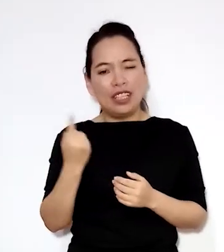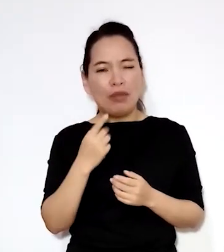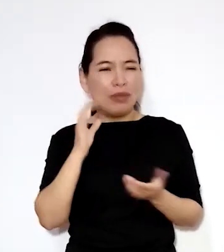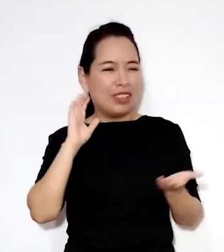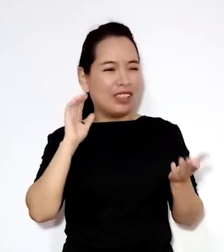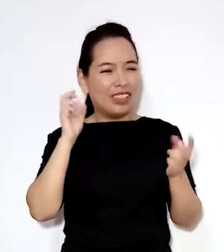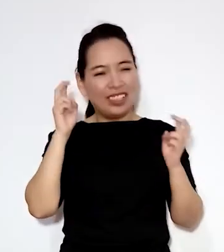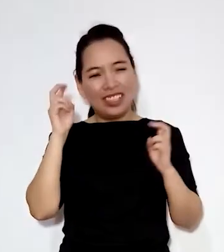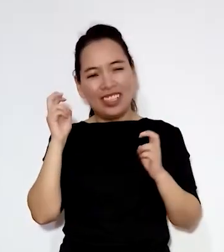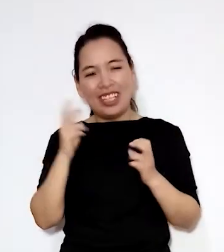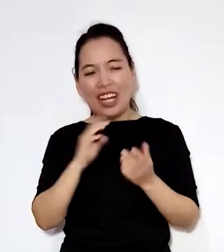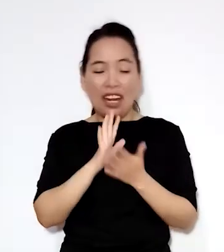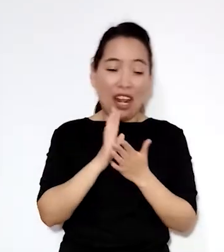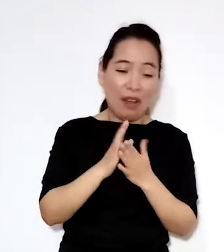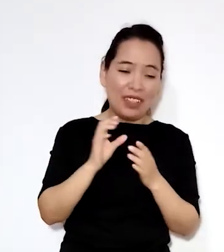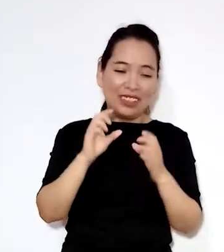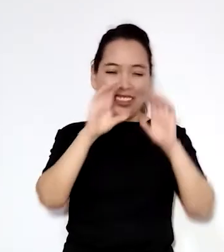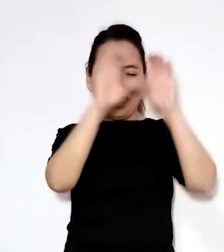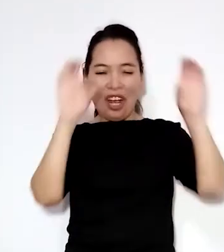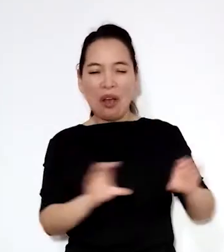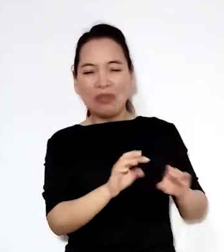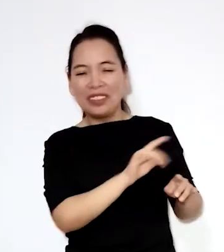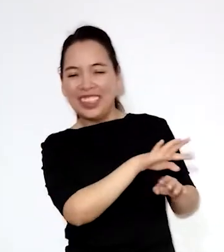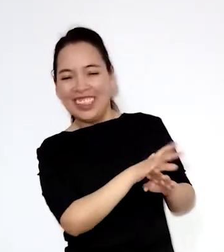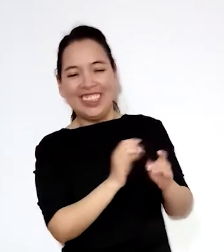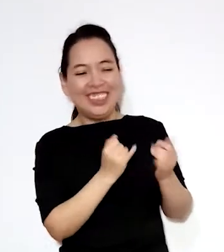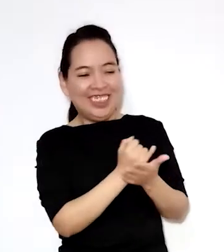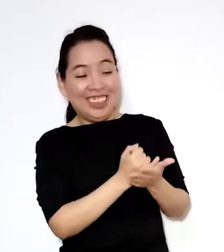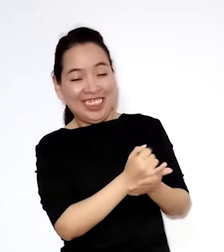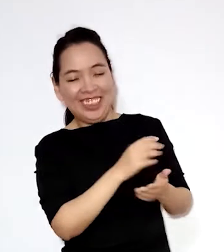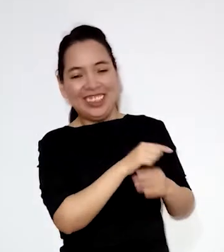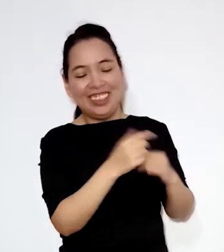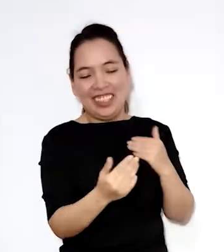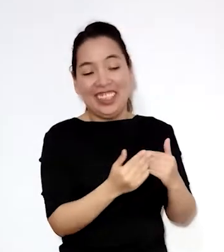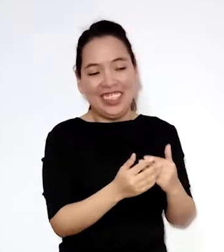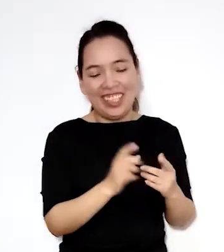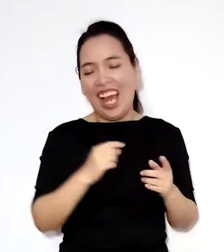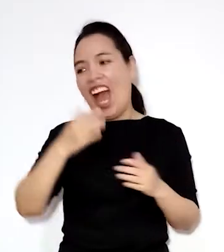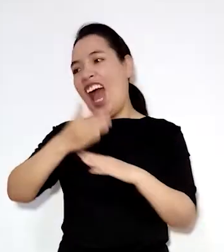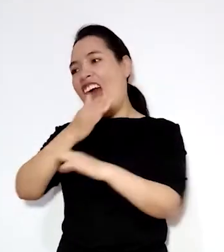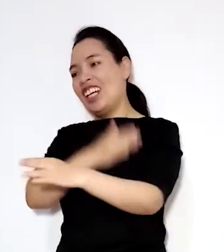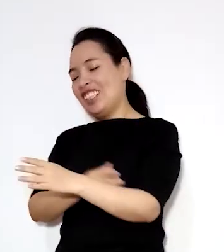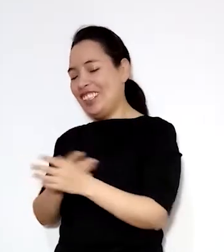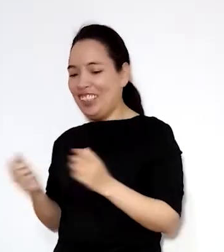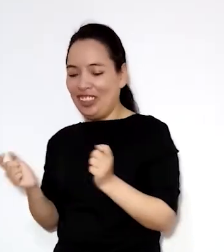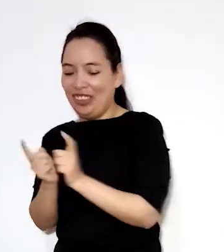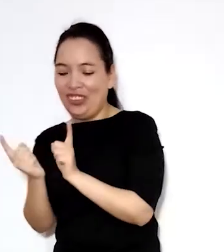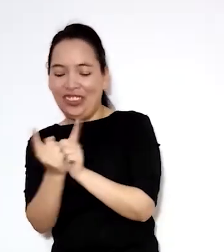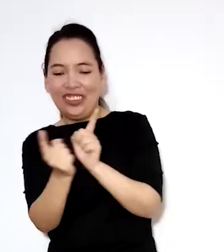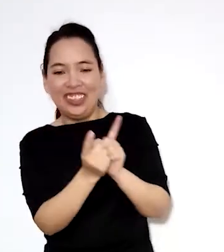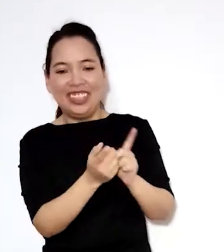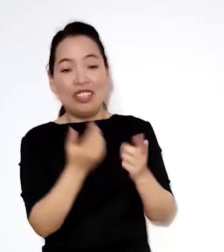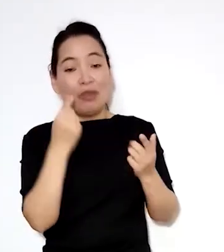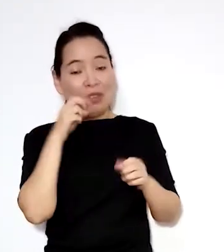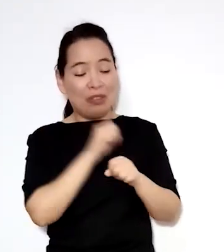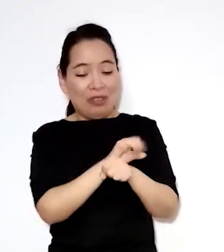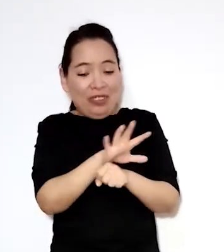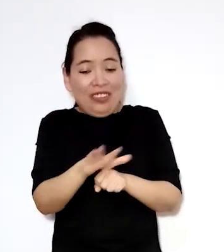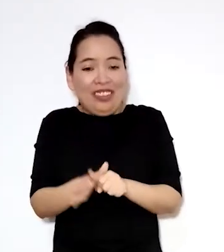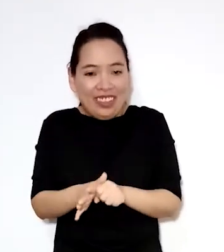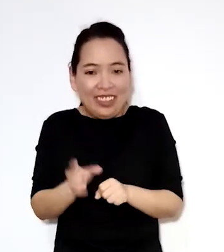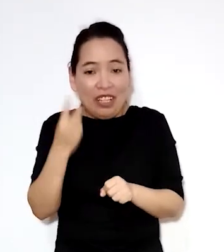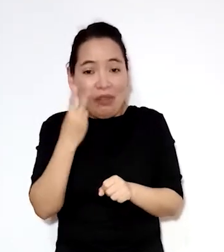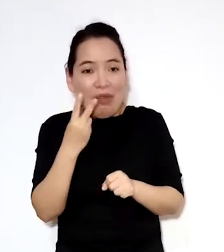virtual, aunque siempre es un poquito extraño estar hablando de una máquina y no como estamos acostumbrados a esa cercanía y ese contacto que